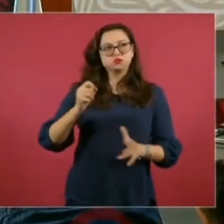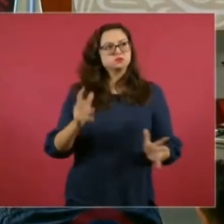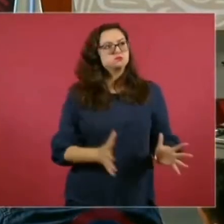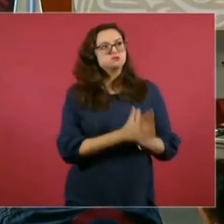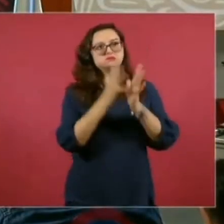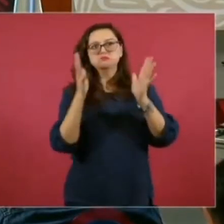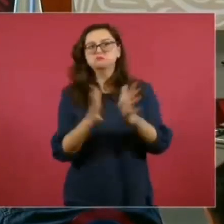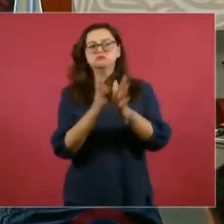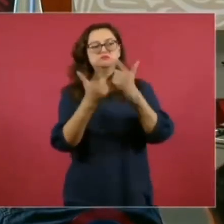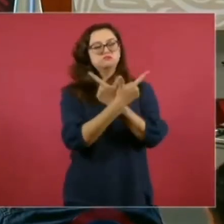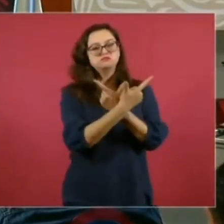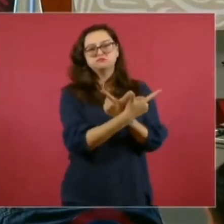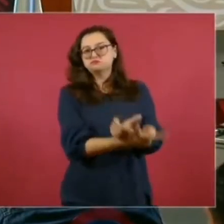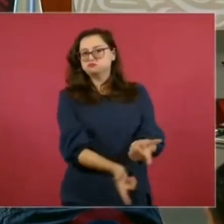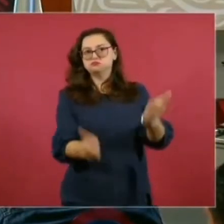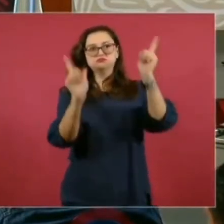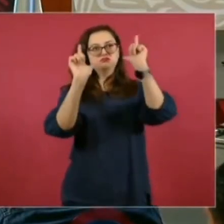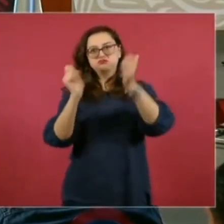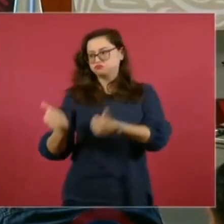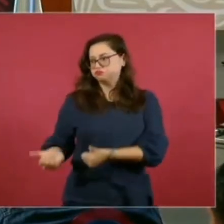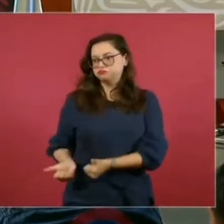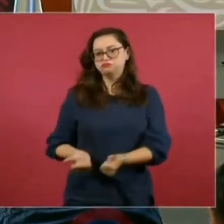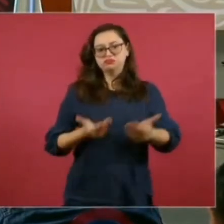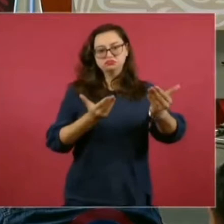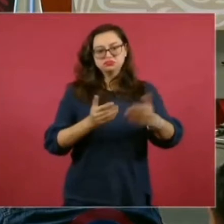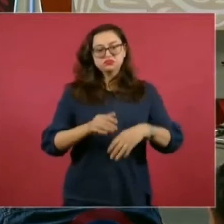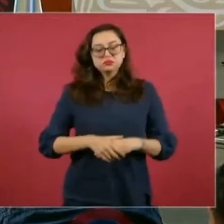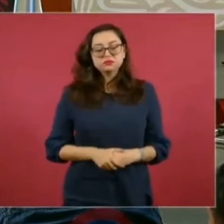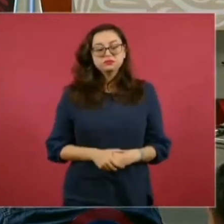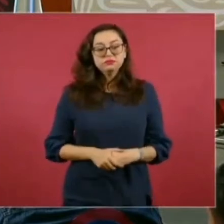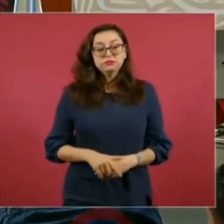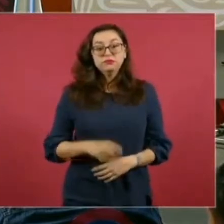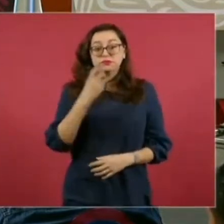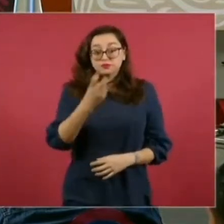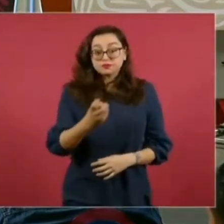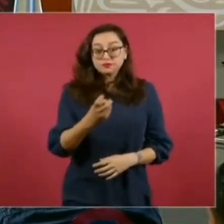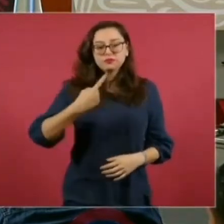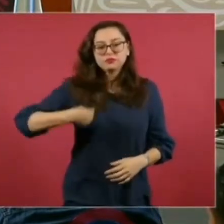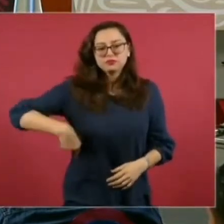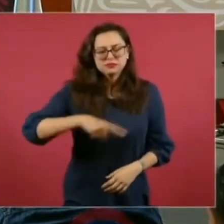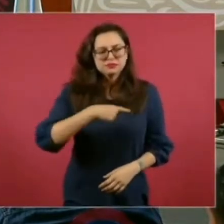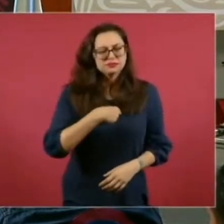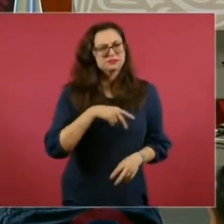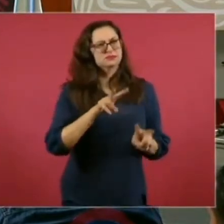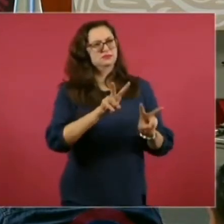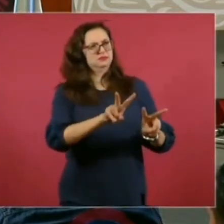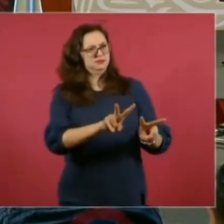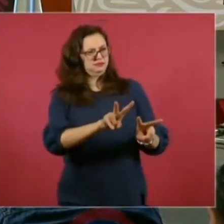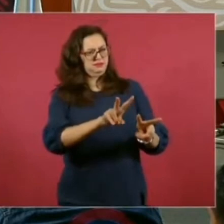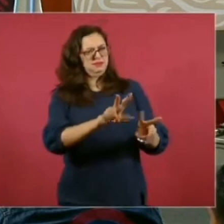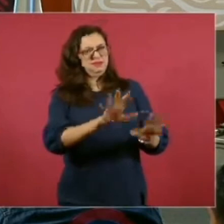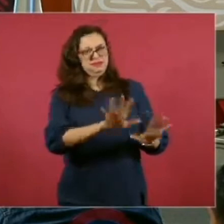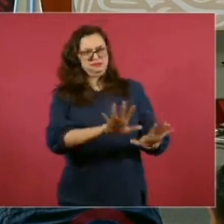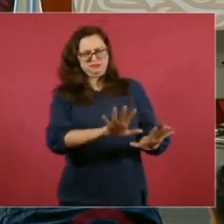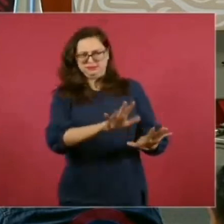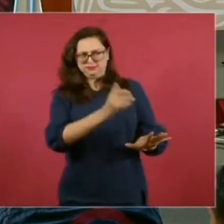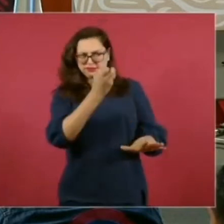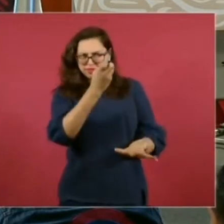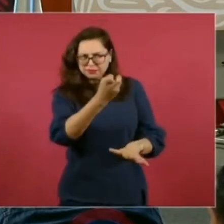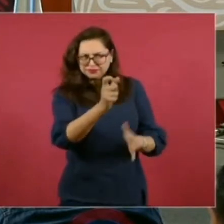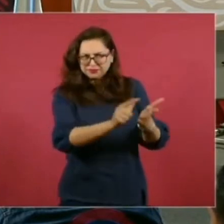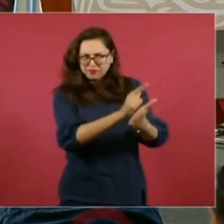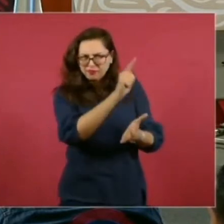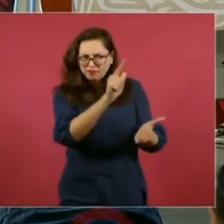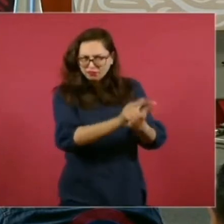generación de electricidad. Cuando se aprobó esta reforma, solicitamos de conformidad con el artículo